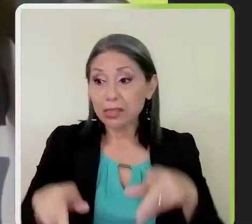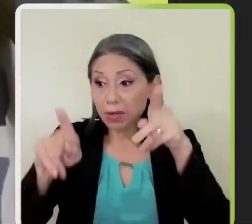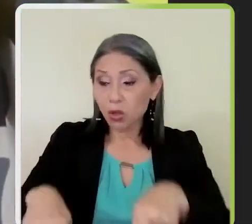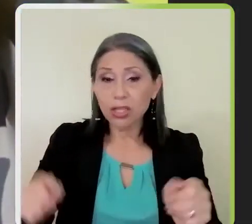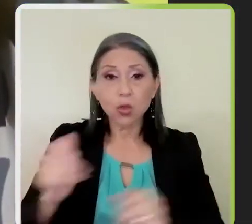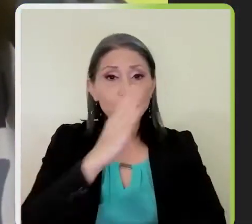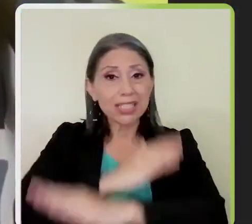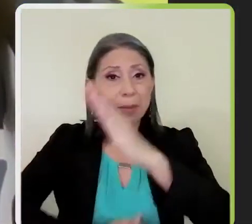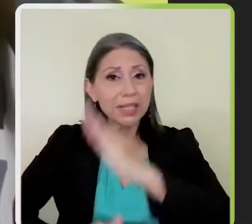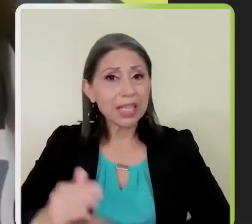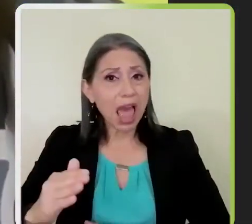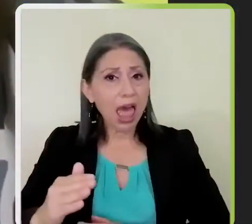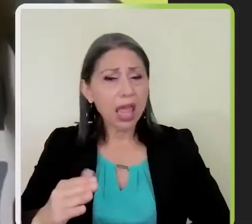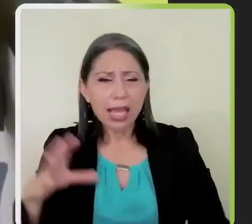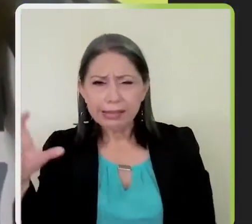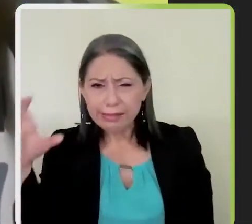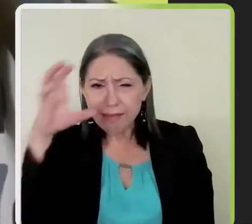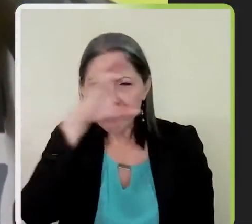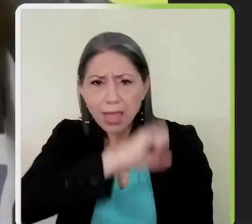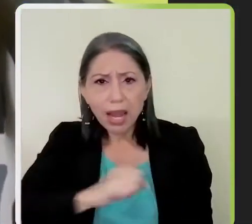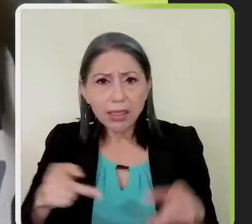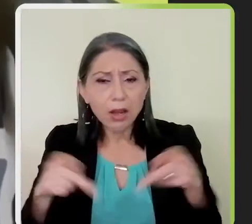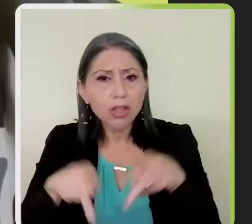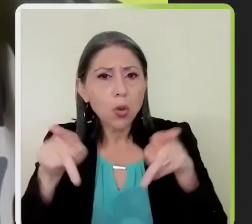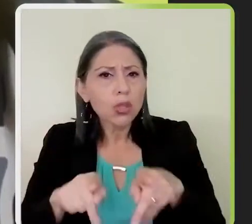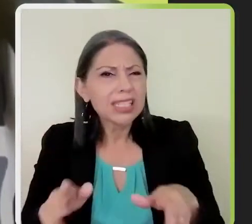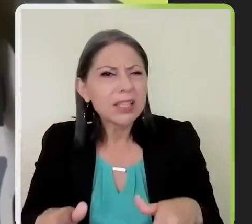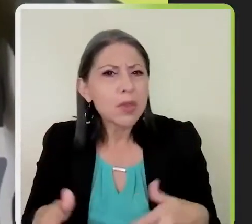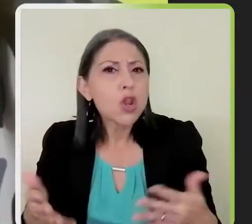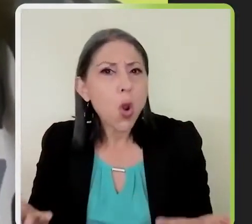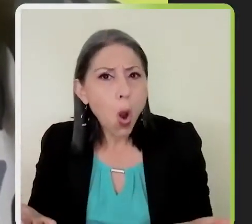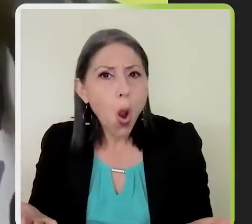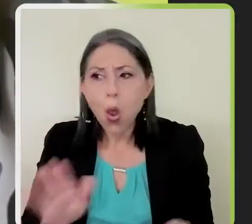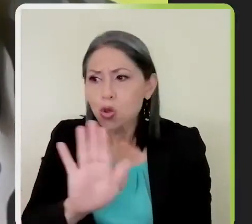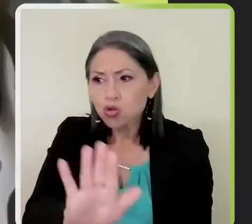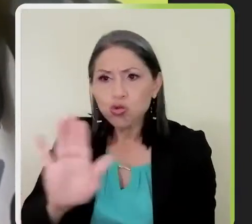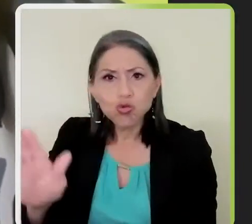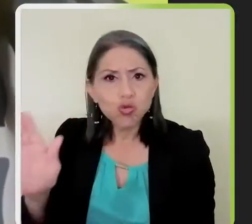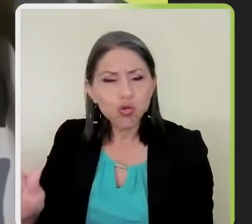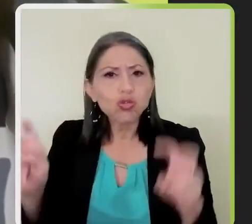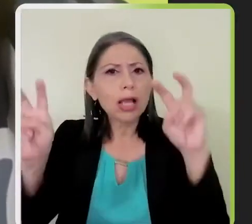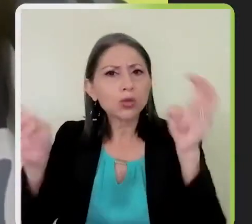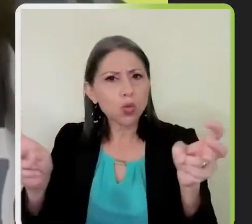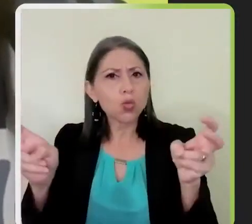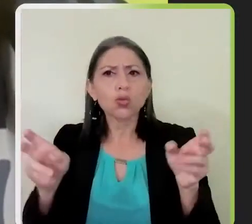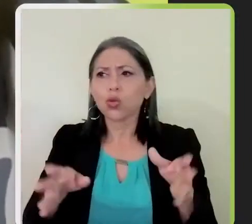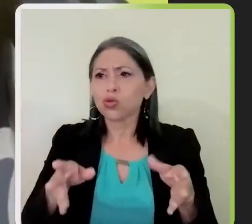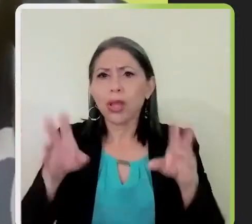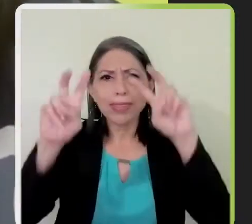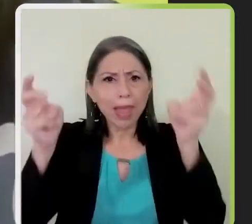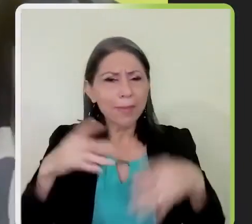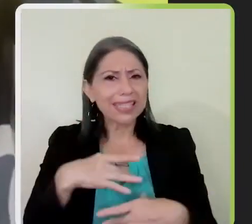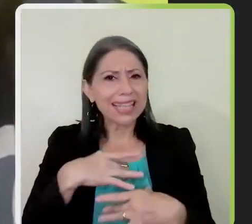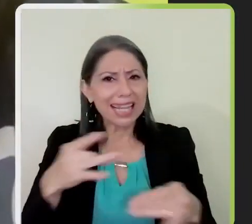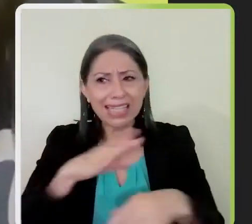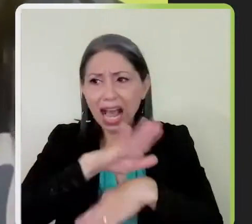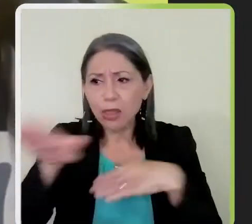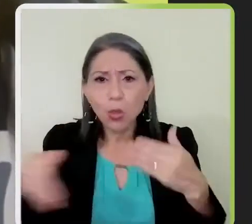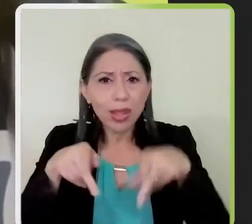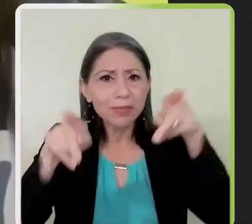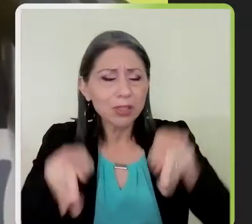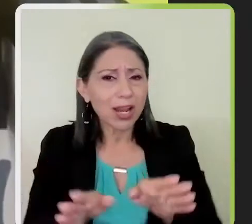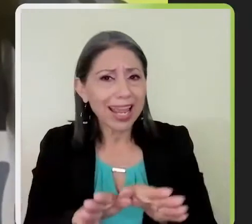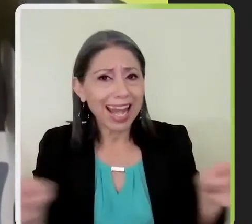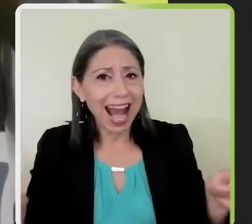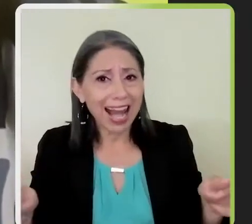se informan de los acontecimientos y de sus asuntos y de los asuntos de la población en general, no